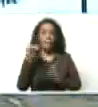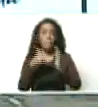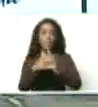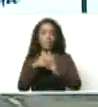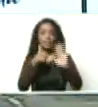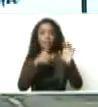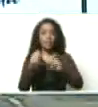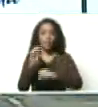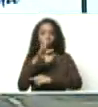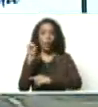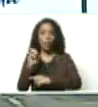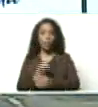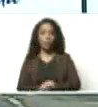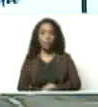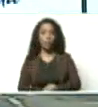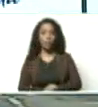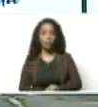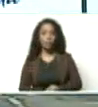1640